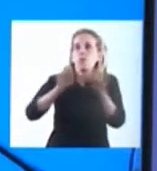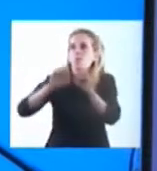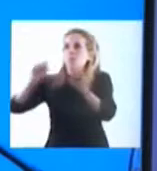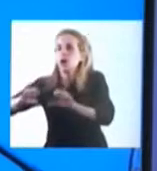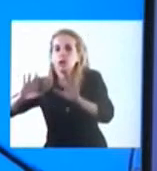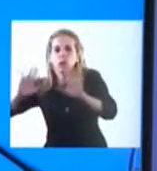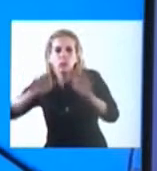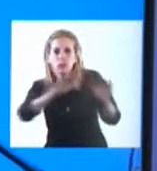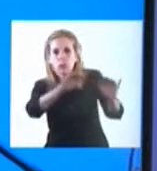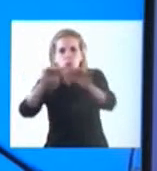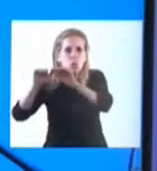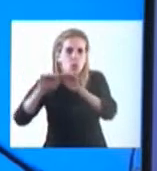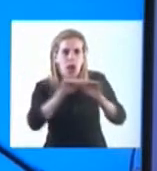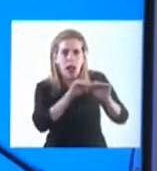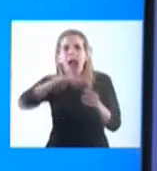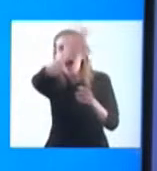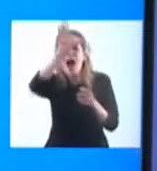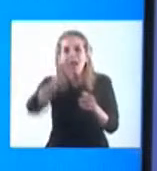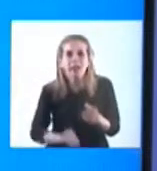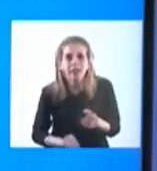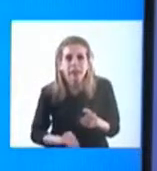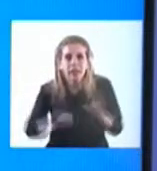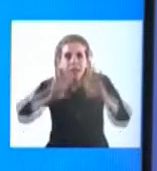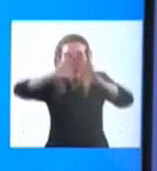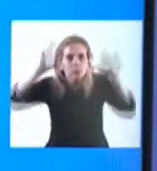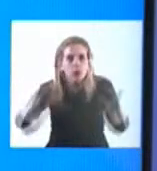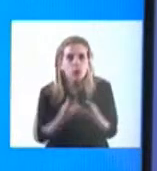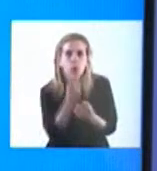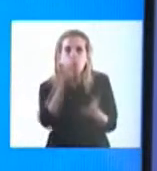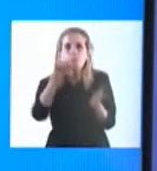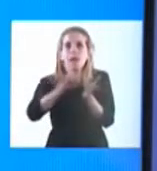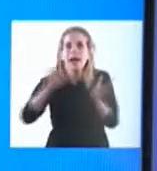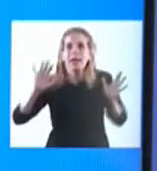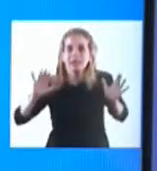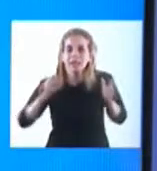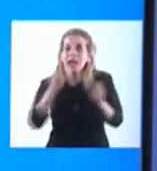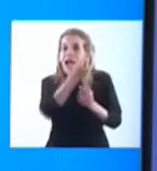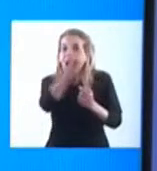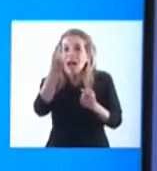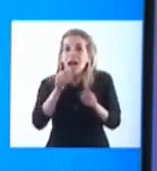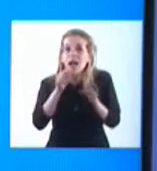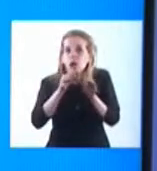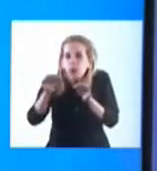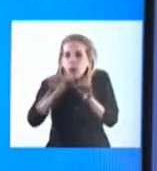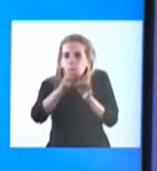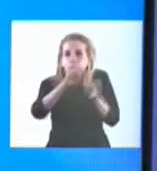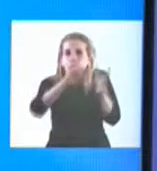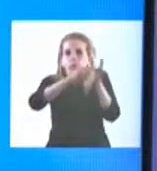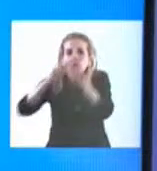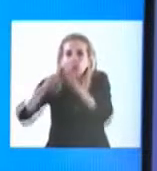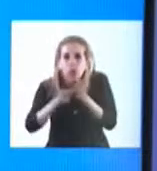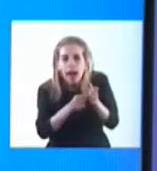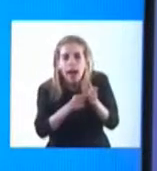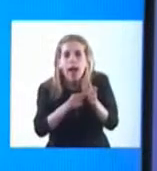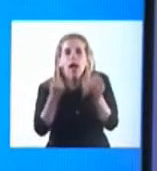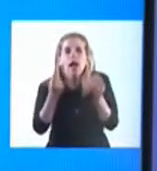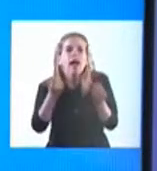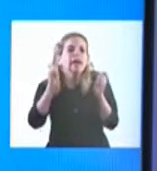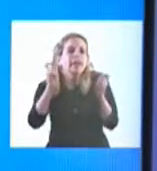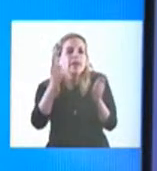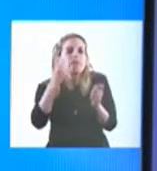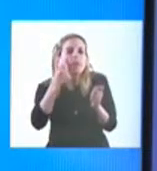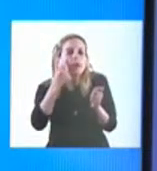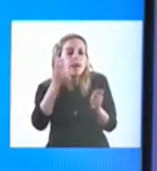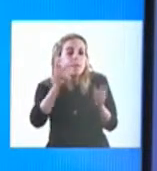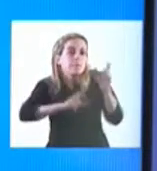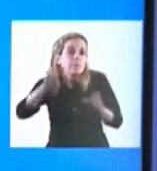de, o les preocupa que a partir de enero, febrero, venga algún martes 13 de rebote para el campo? Sí, el fantasma de las